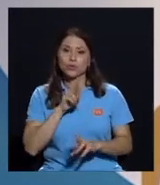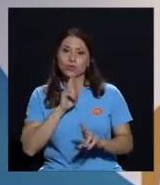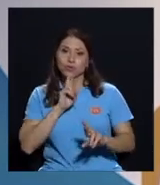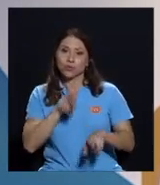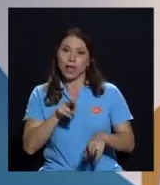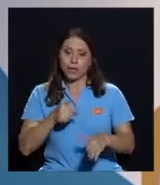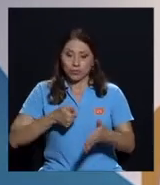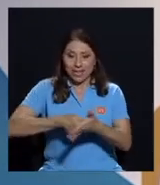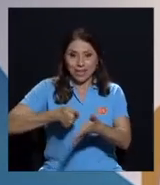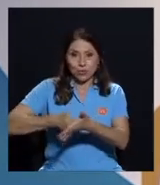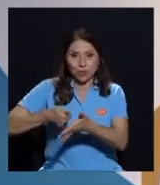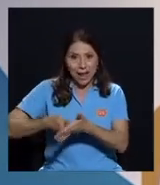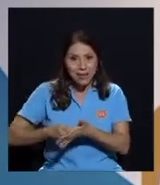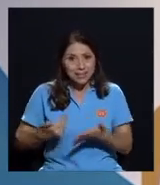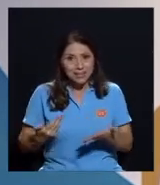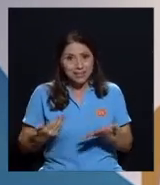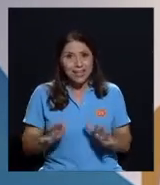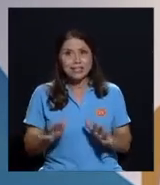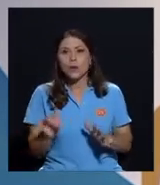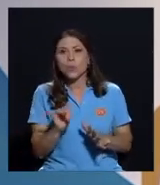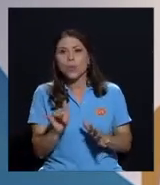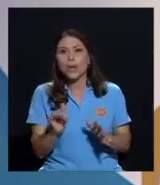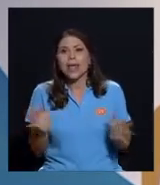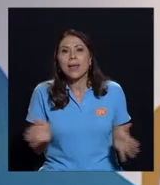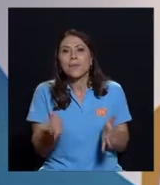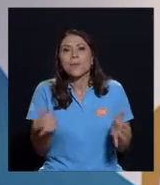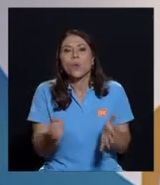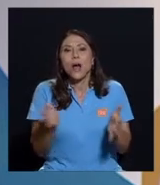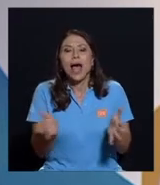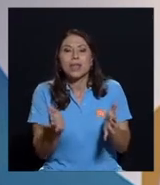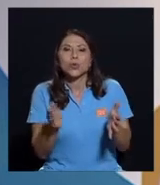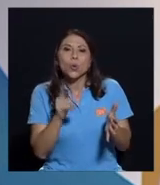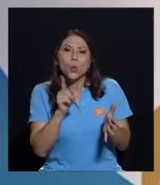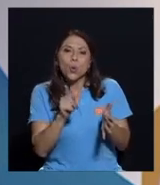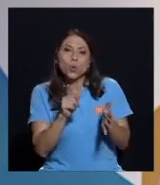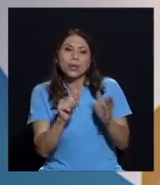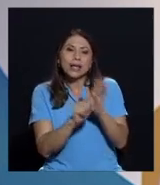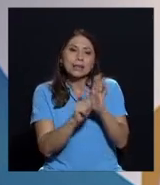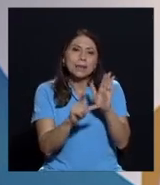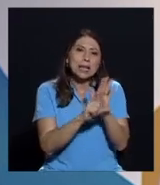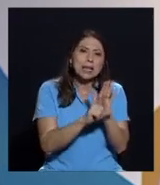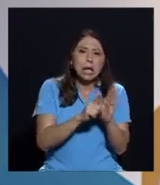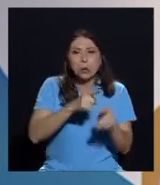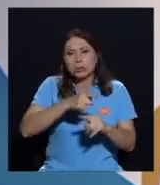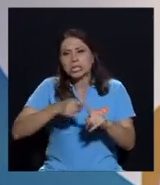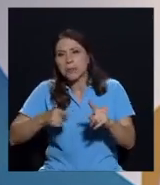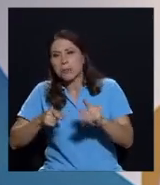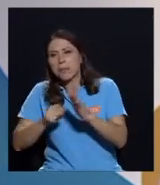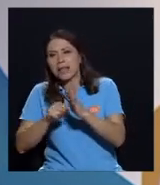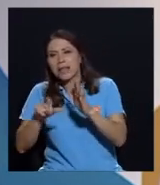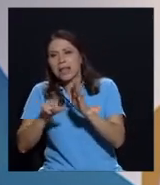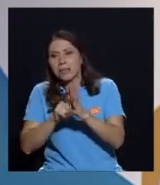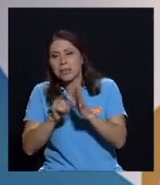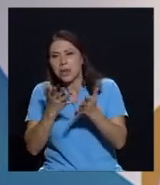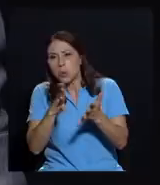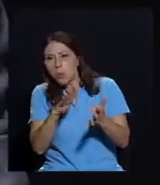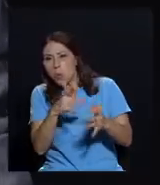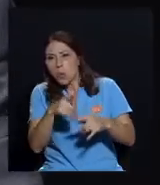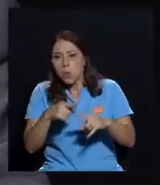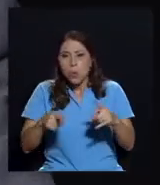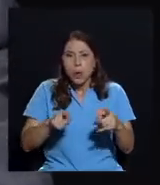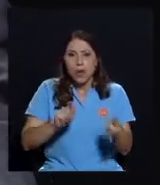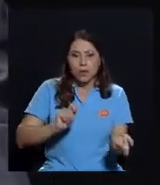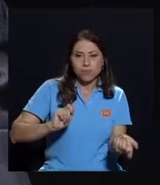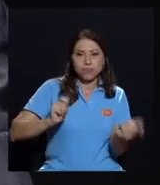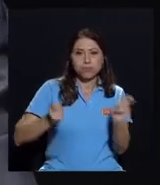están empujando un tipo de parlamentarismo semiparlamentarismo en un esquema de un presidencialismo usted estaría dispuesto a